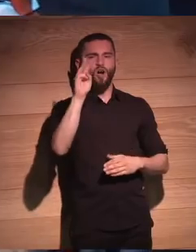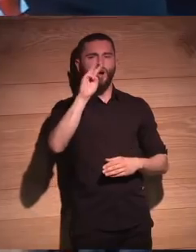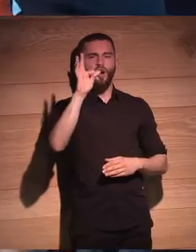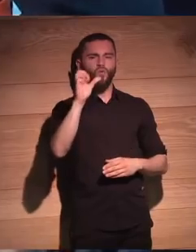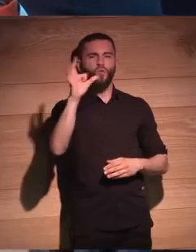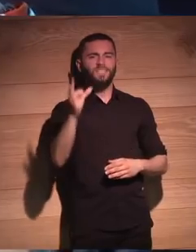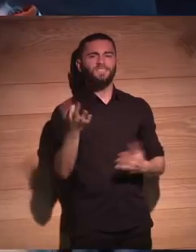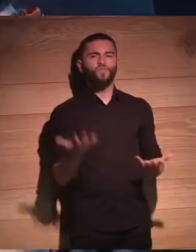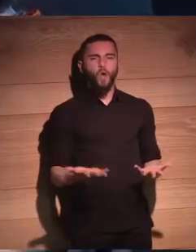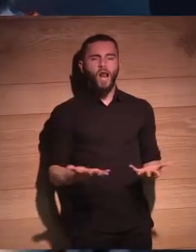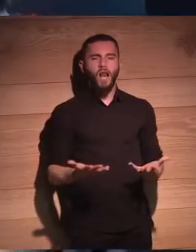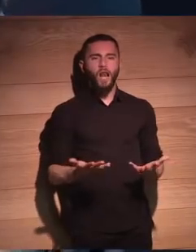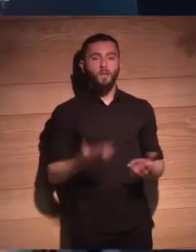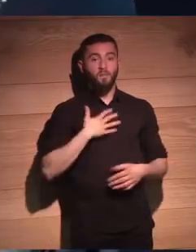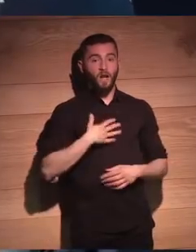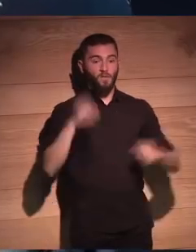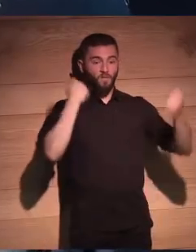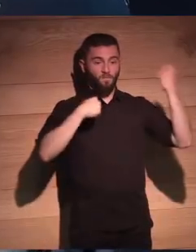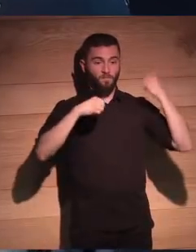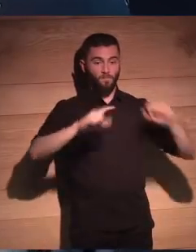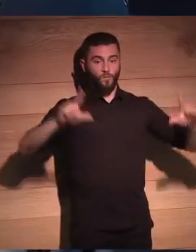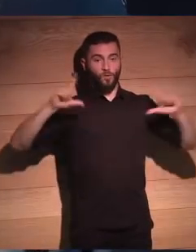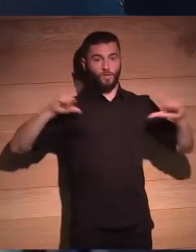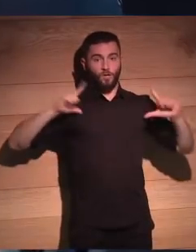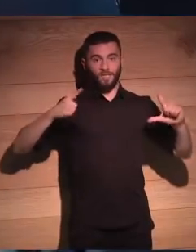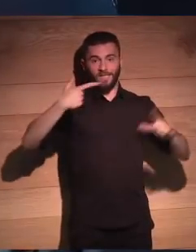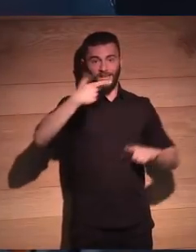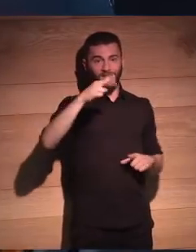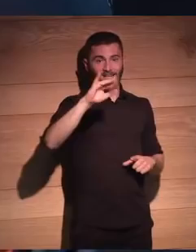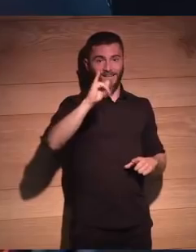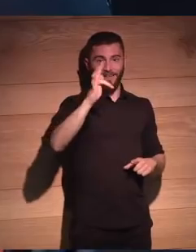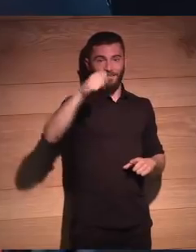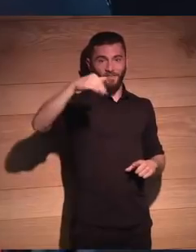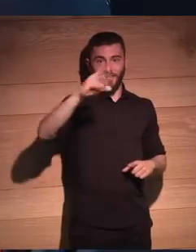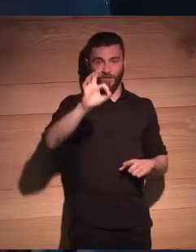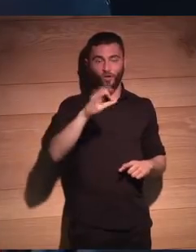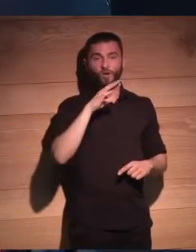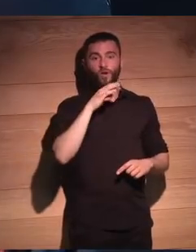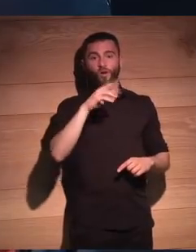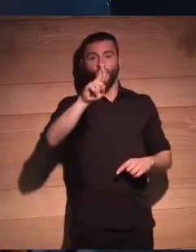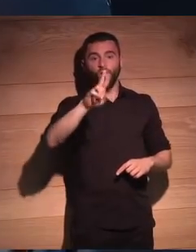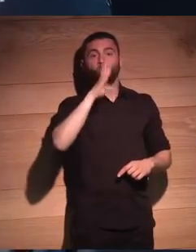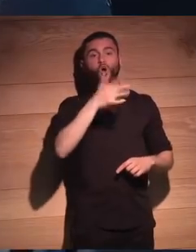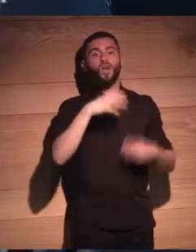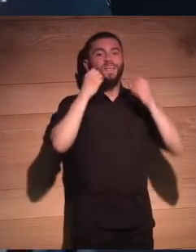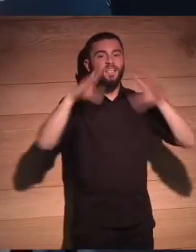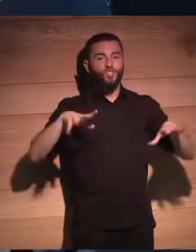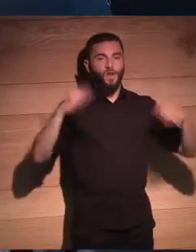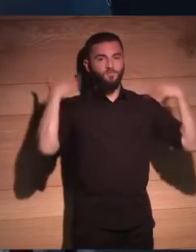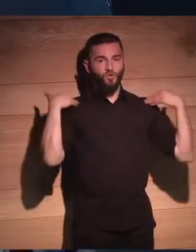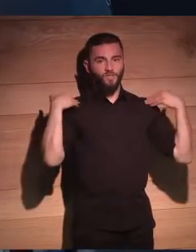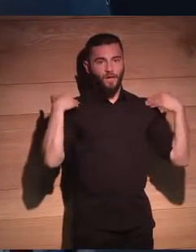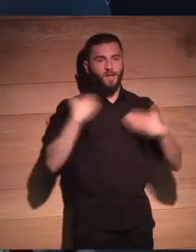mí los protagonistas suelen ser Gryffindor porque son los que llevan la historia, los que van más para adelante, o sea,